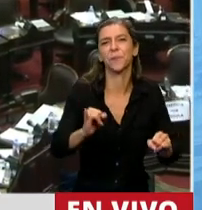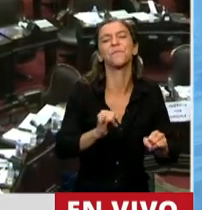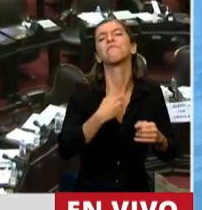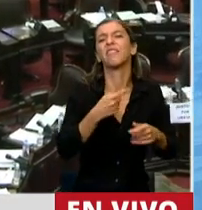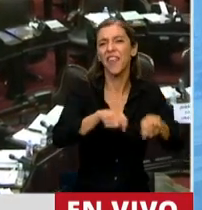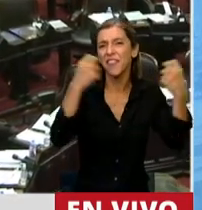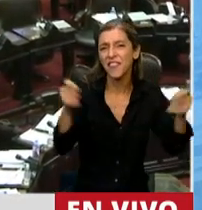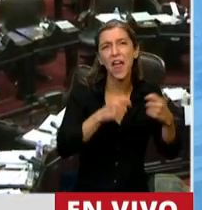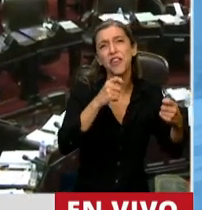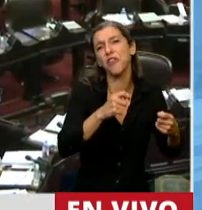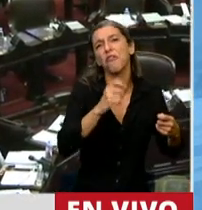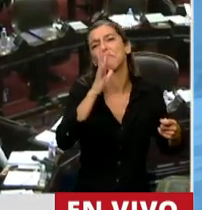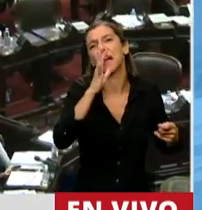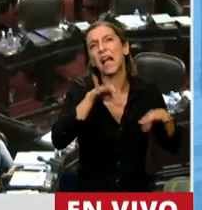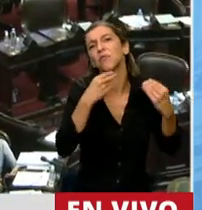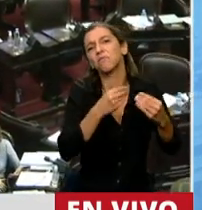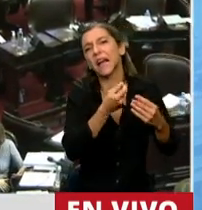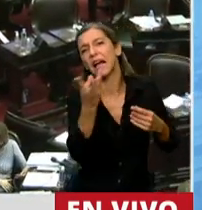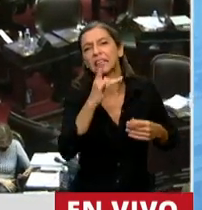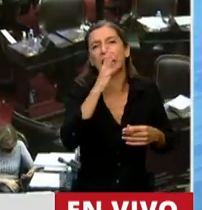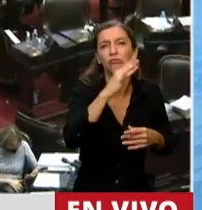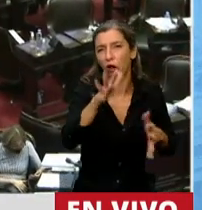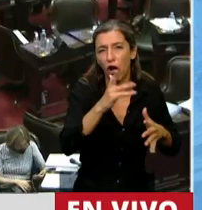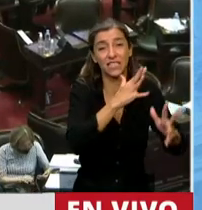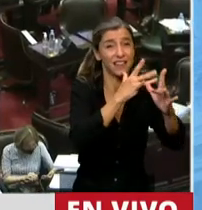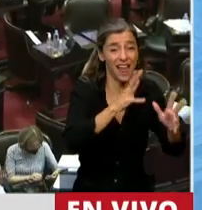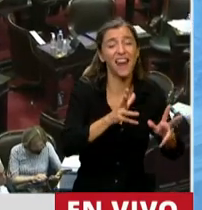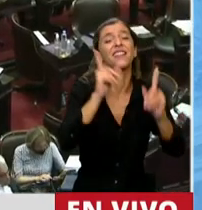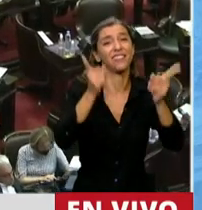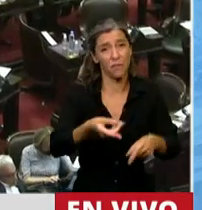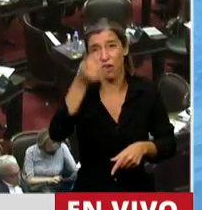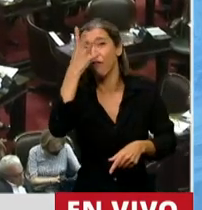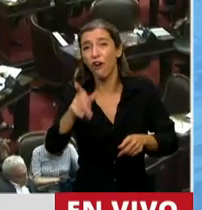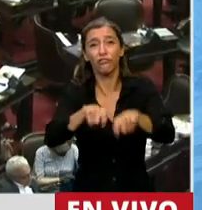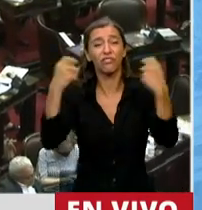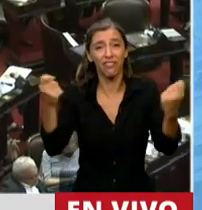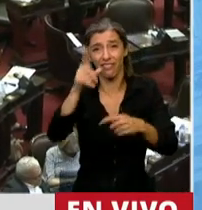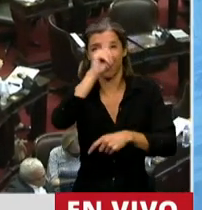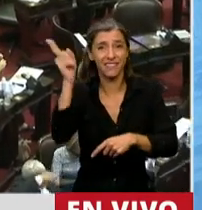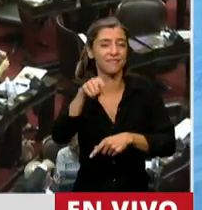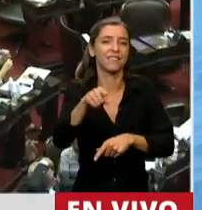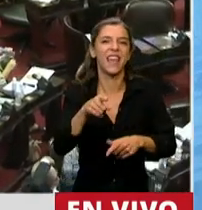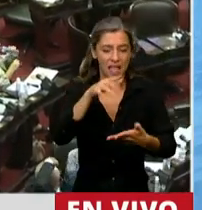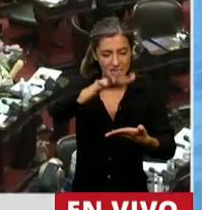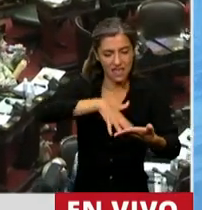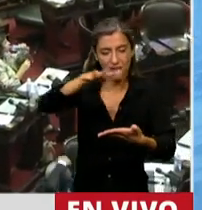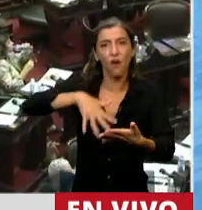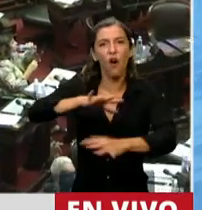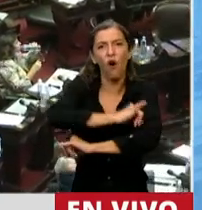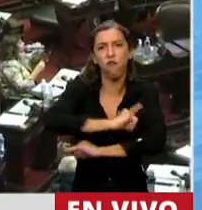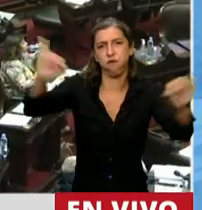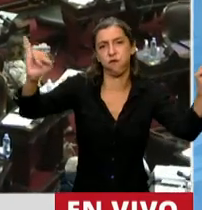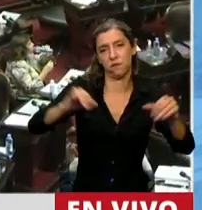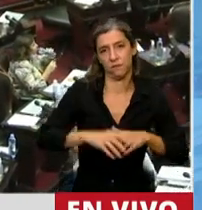12 tapas del diario La Nación que inspiraban el contenido de esa campaña electoral. Y hay que decir que en